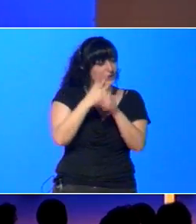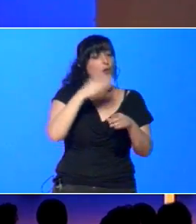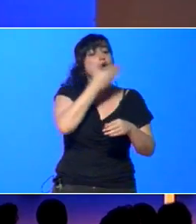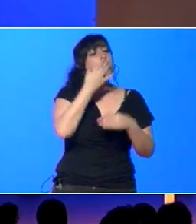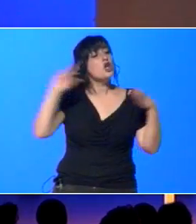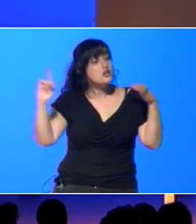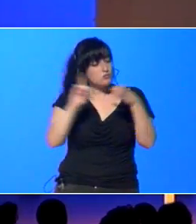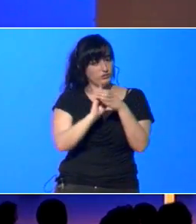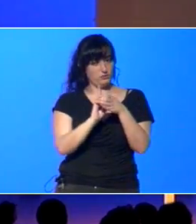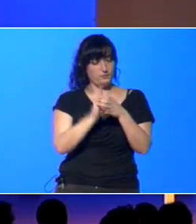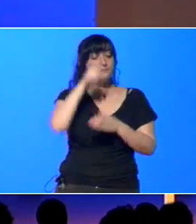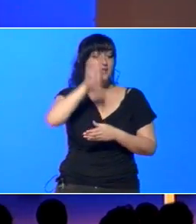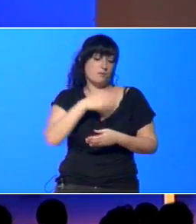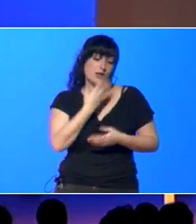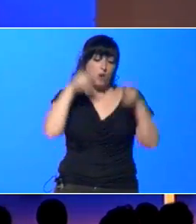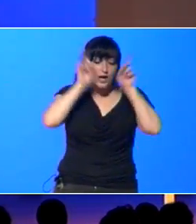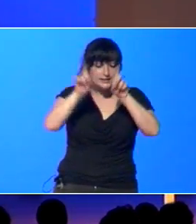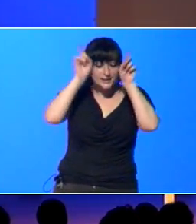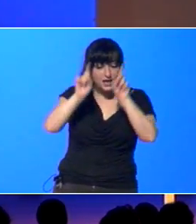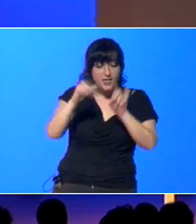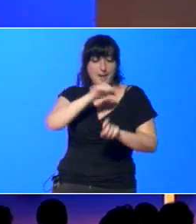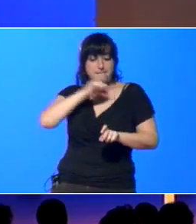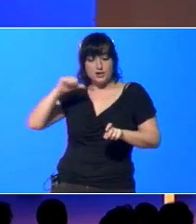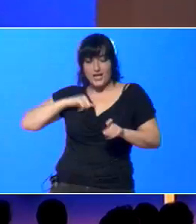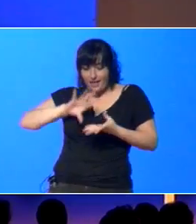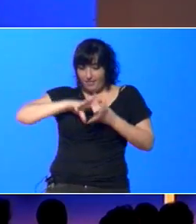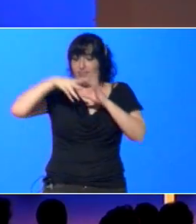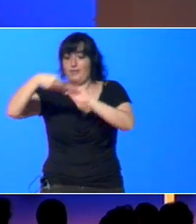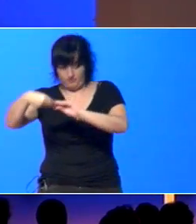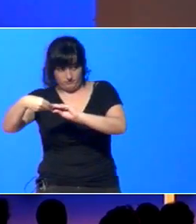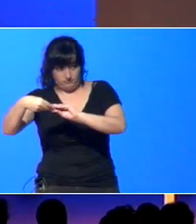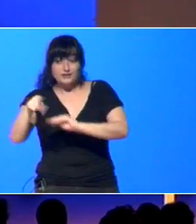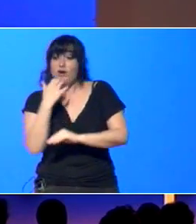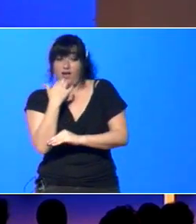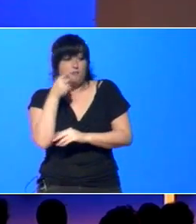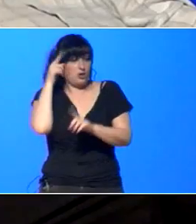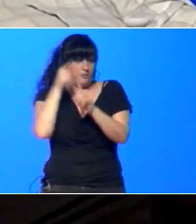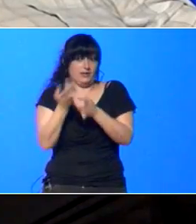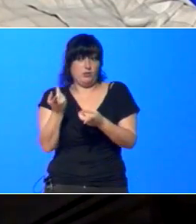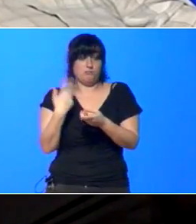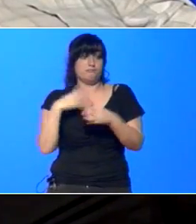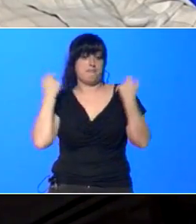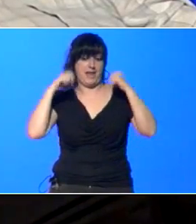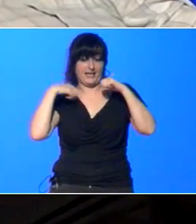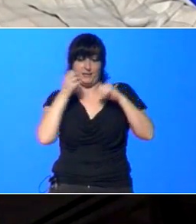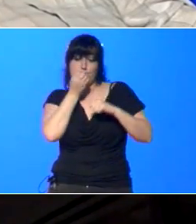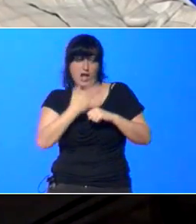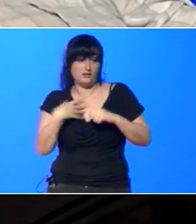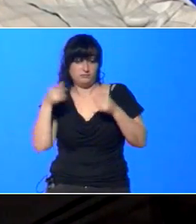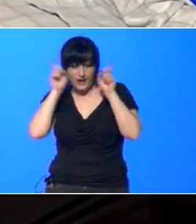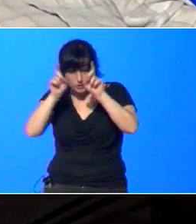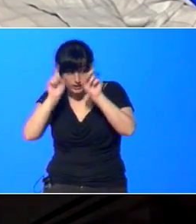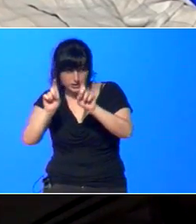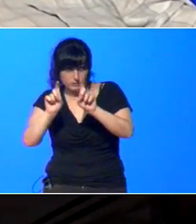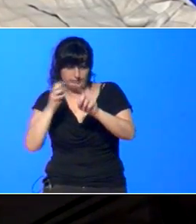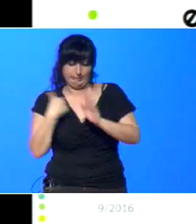Personalizar la enseñanza sería otro modelo y otro ejemplo de buenas prácticas educativas. Casi no me va a dar tiempo a personalizar la enseñanza, pero sí que quiero